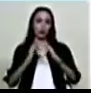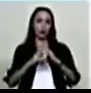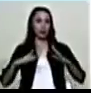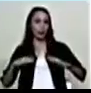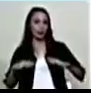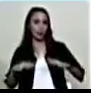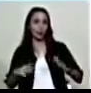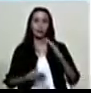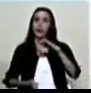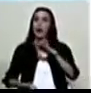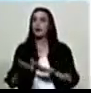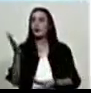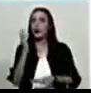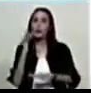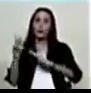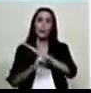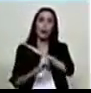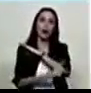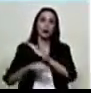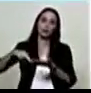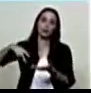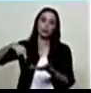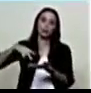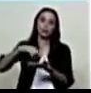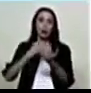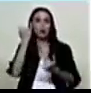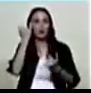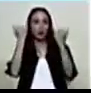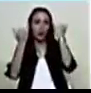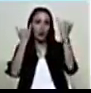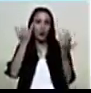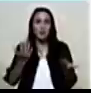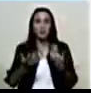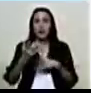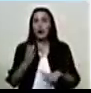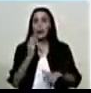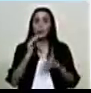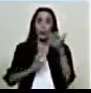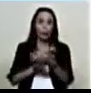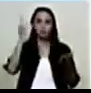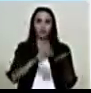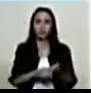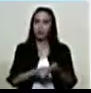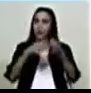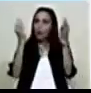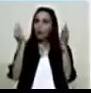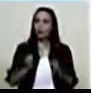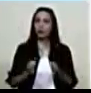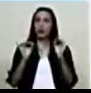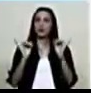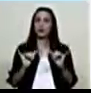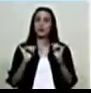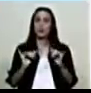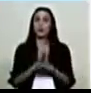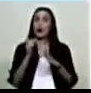Si usted se va para un parque de repente a caminar, siempre le vienen ideas de su vida personal. Así debe ser,